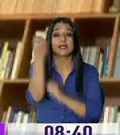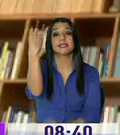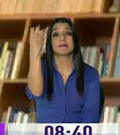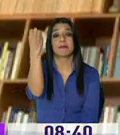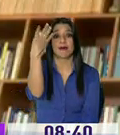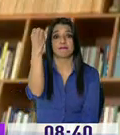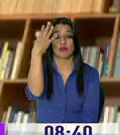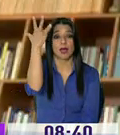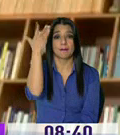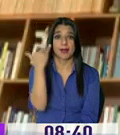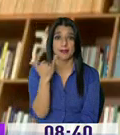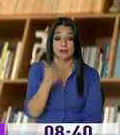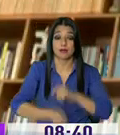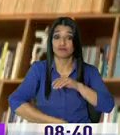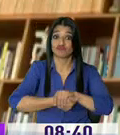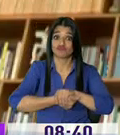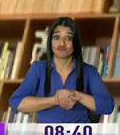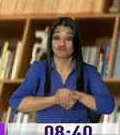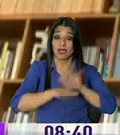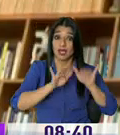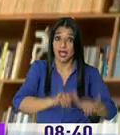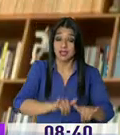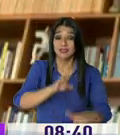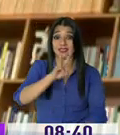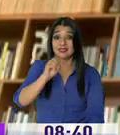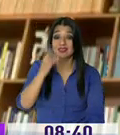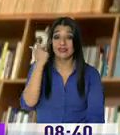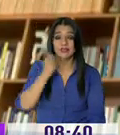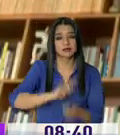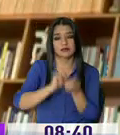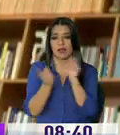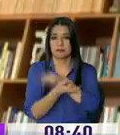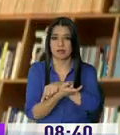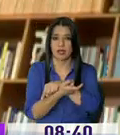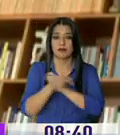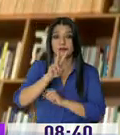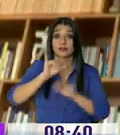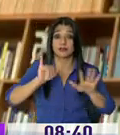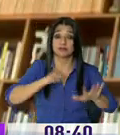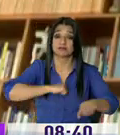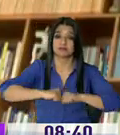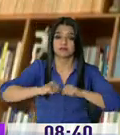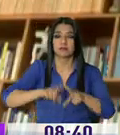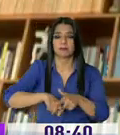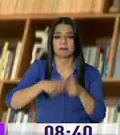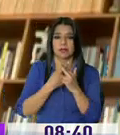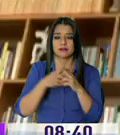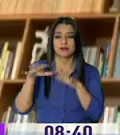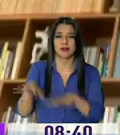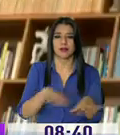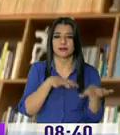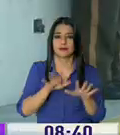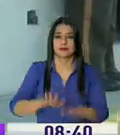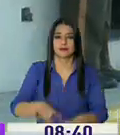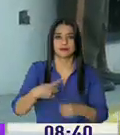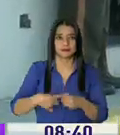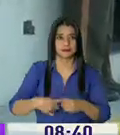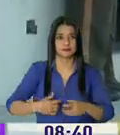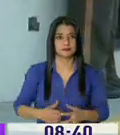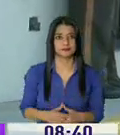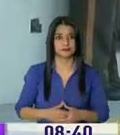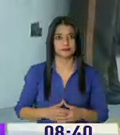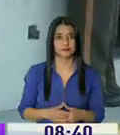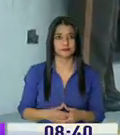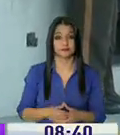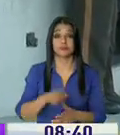días del confinamiento. Entonces, a partir del 26 de mayo, deberíamos iniciar con las actividades en Quito. Y es que para Alarcón,